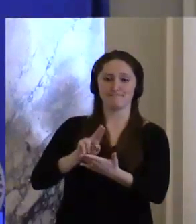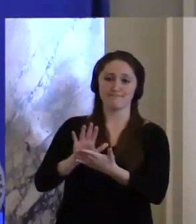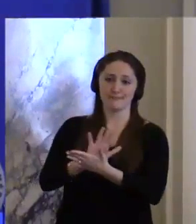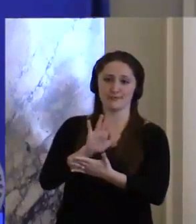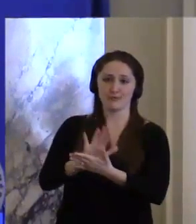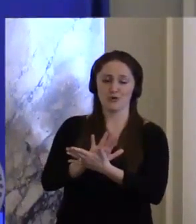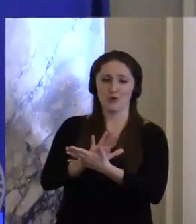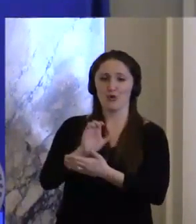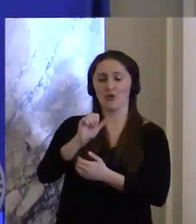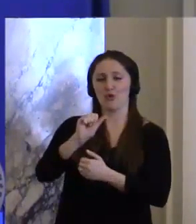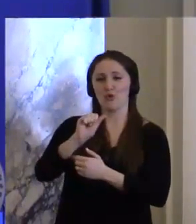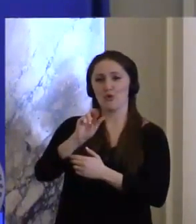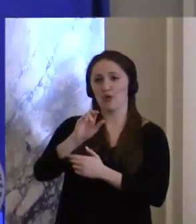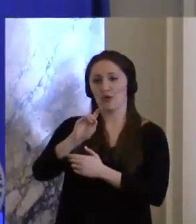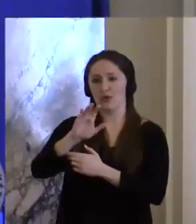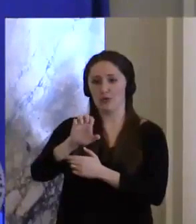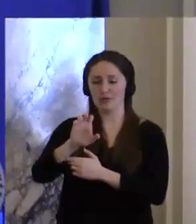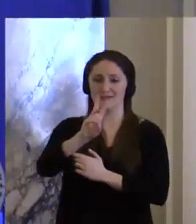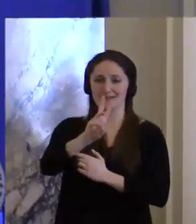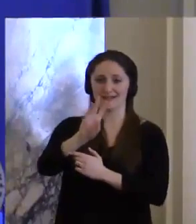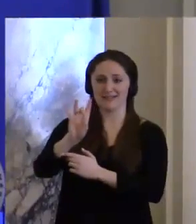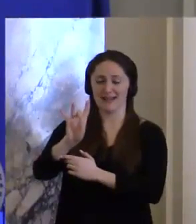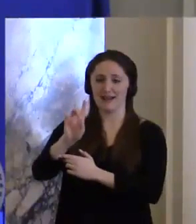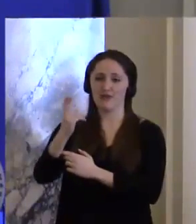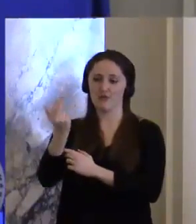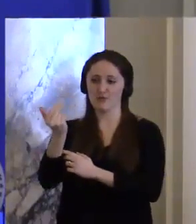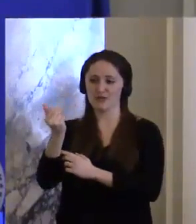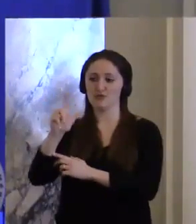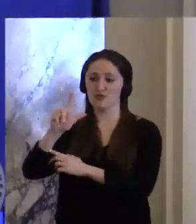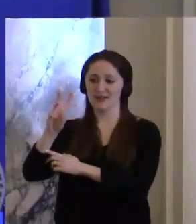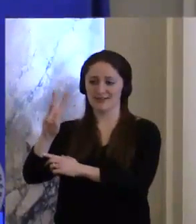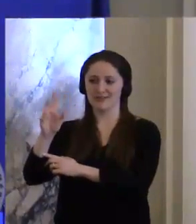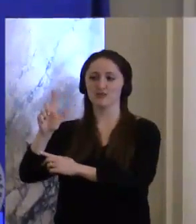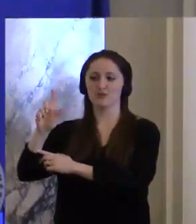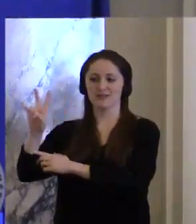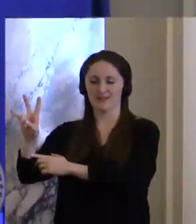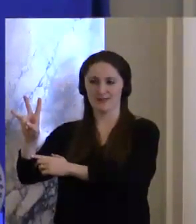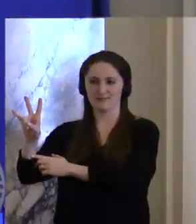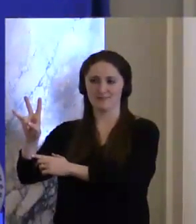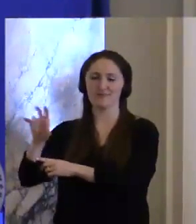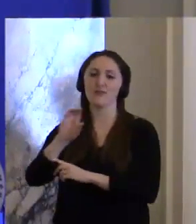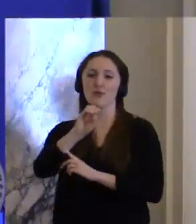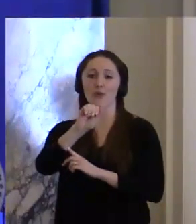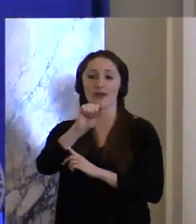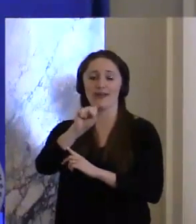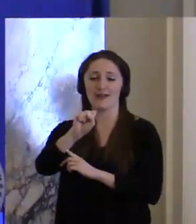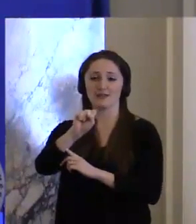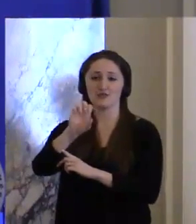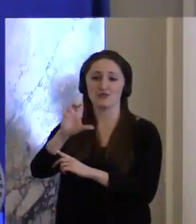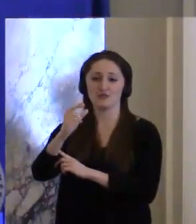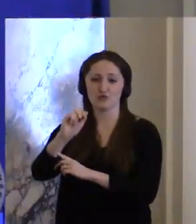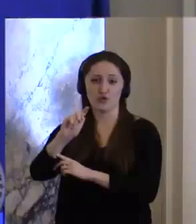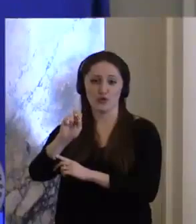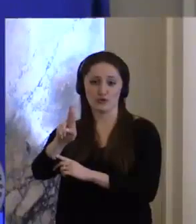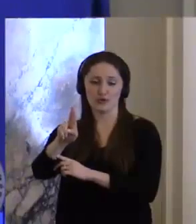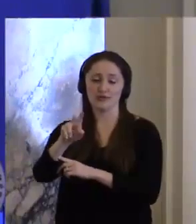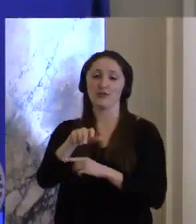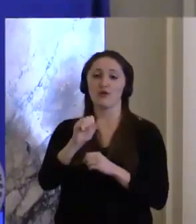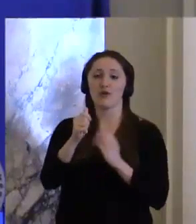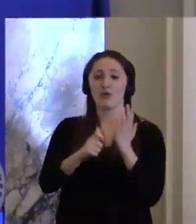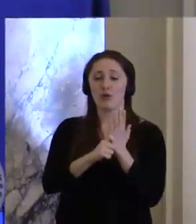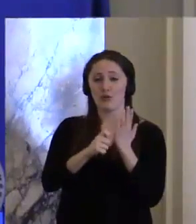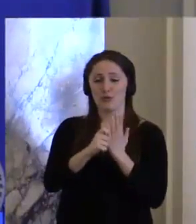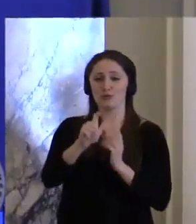8, 13, 26 y 27 y en la Carta de la OEA en sus artículos 2, 8, 31